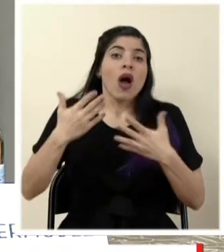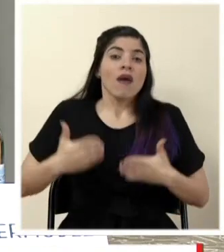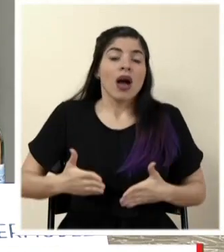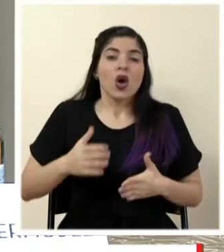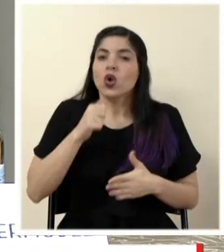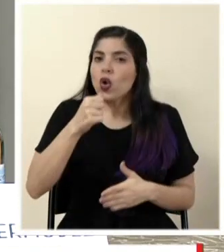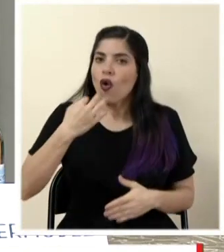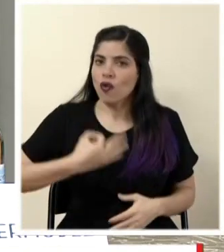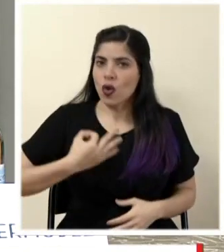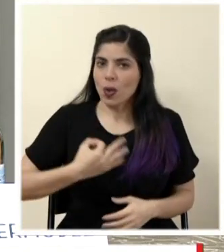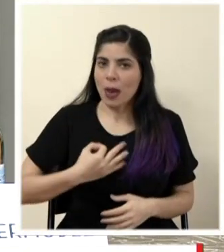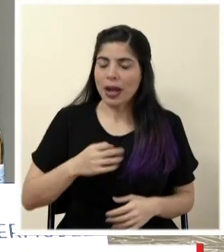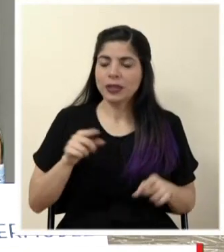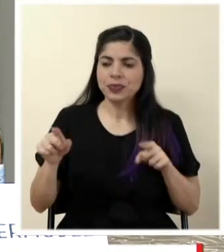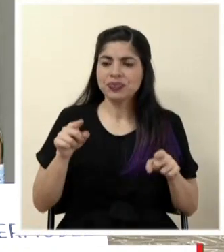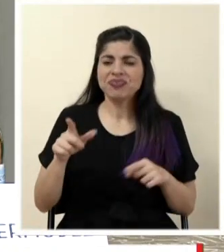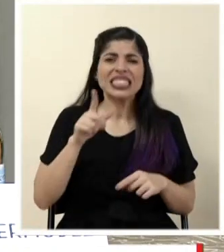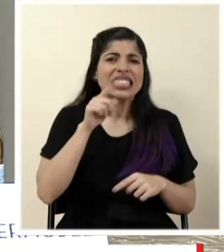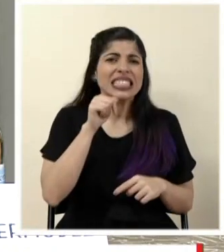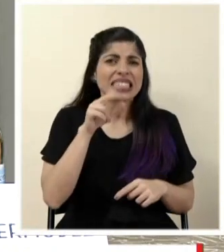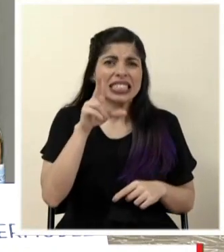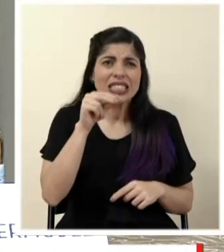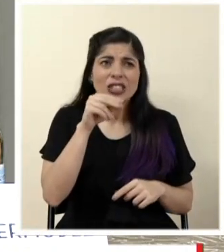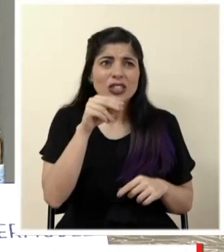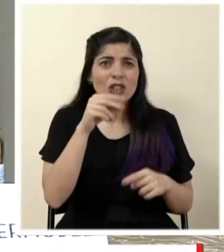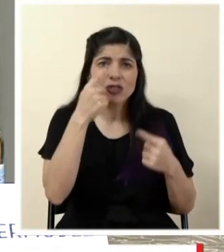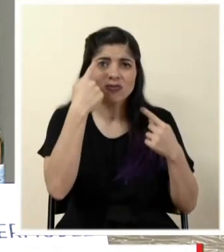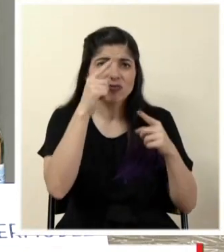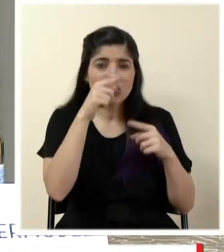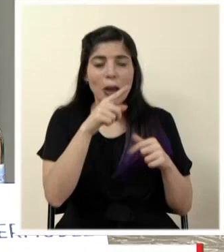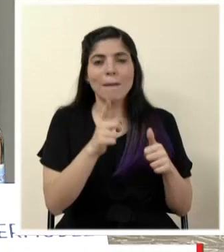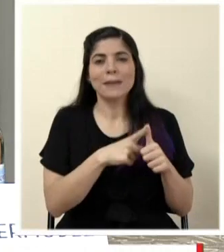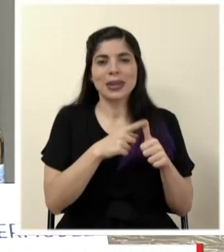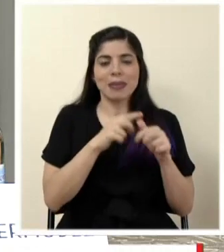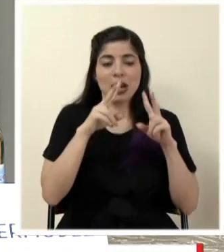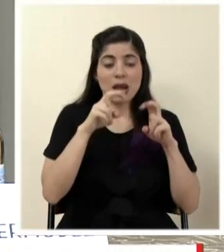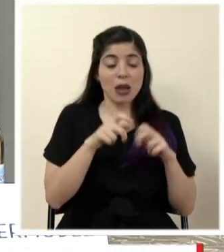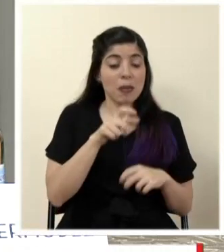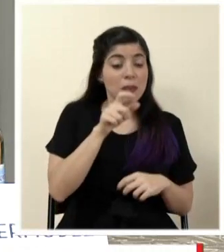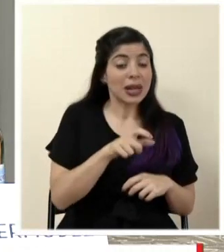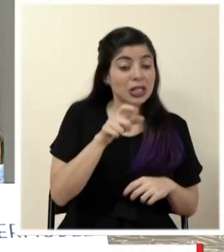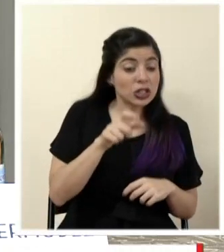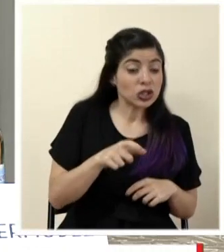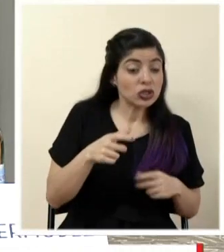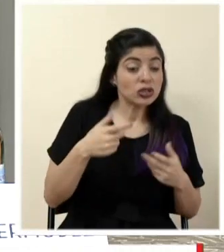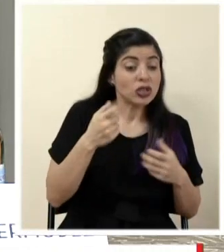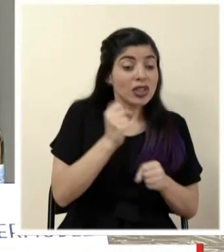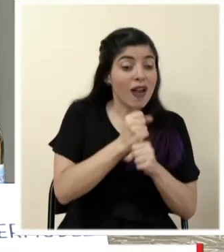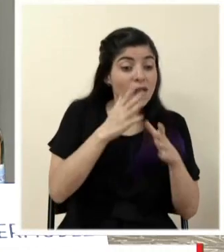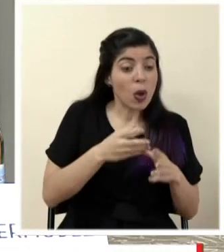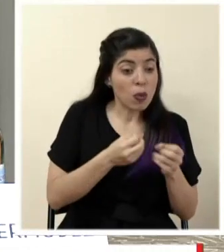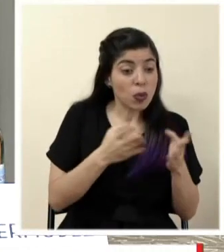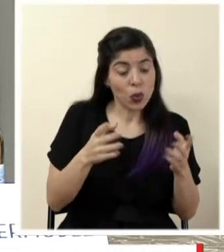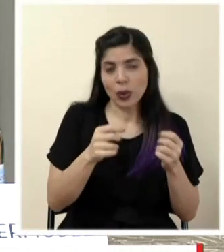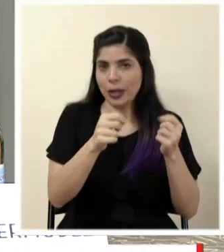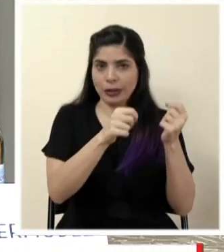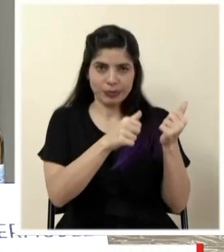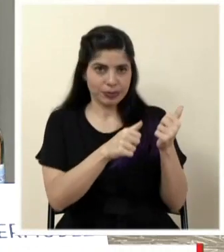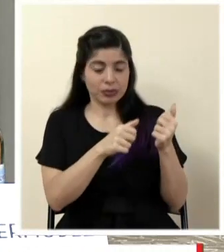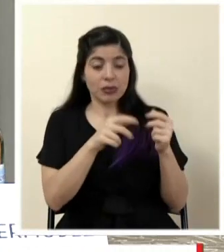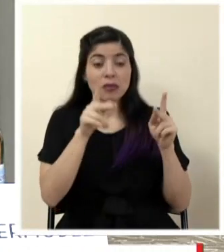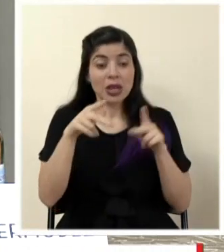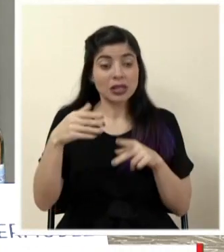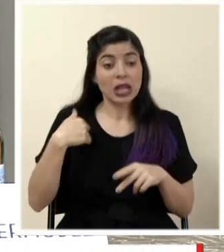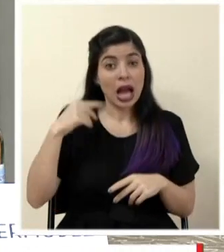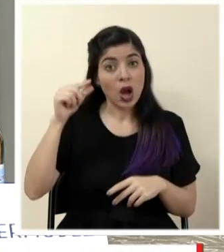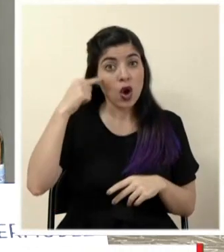informales. Quienes no tienen acceso, y es ahí donde aplicamos los primeros filtros. Los que no tienen acceso son personas que sean funcionarias públicas, que reciban